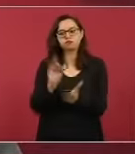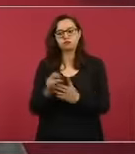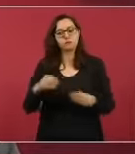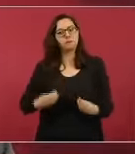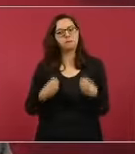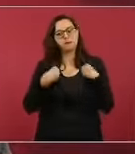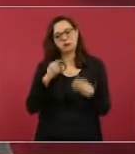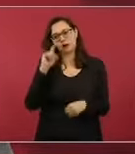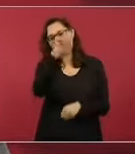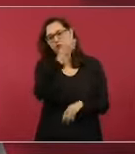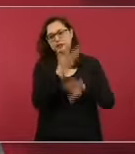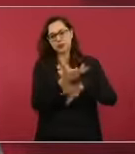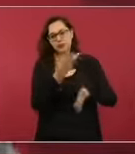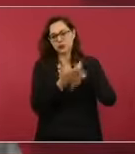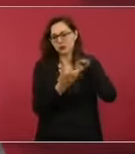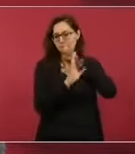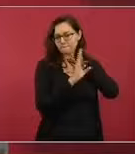promedio de